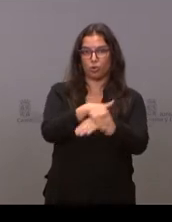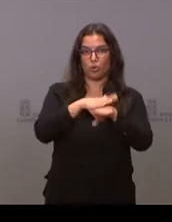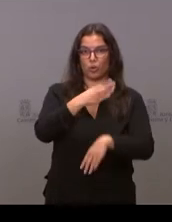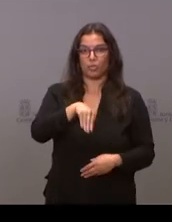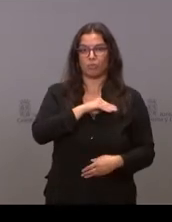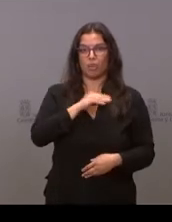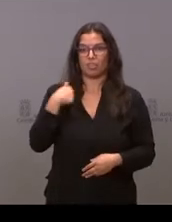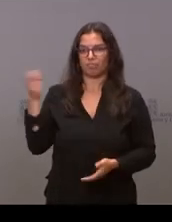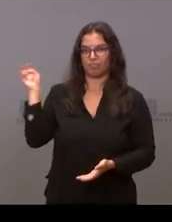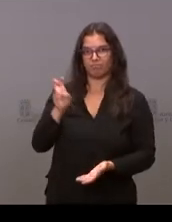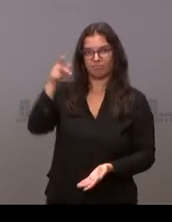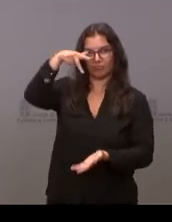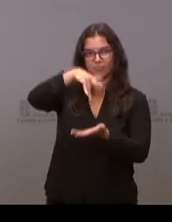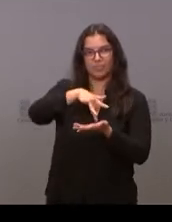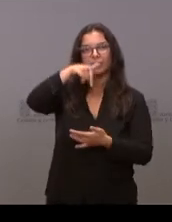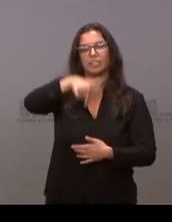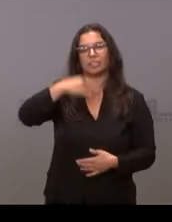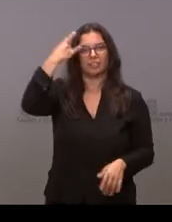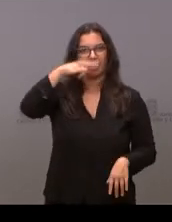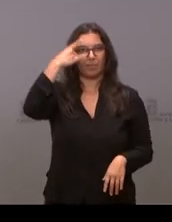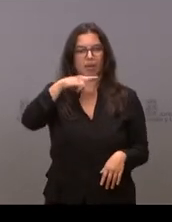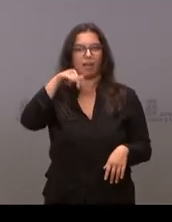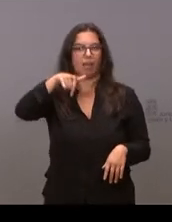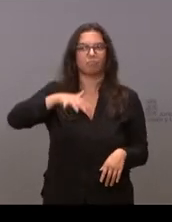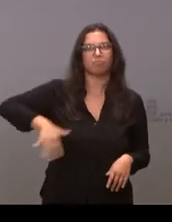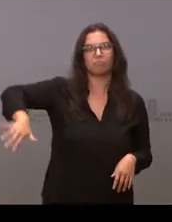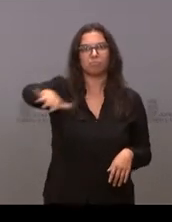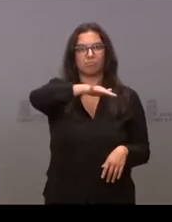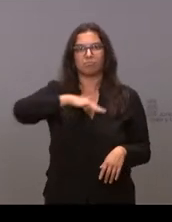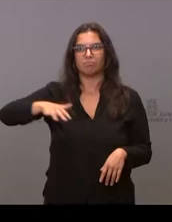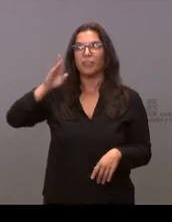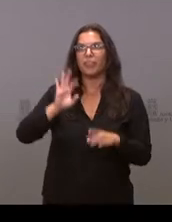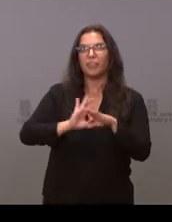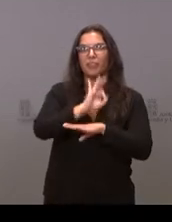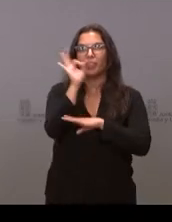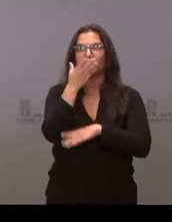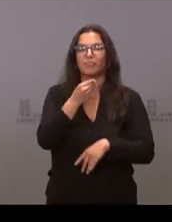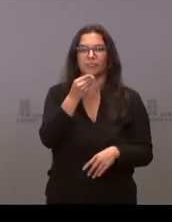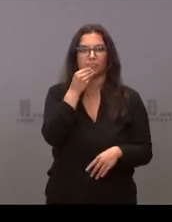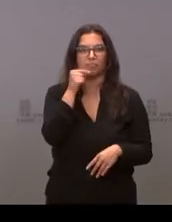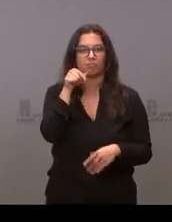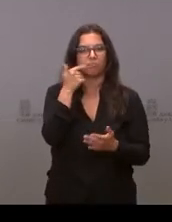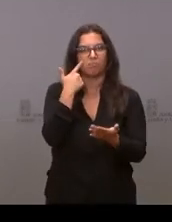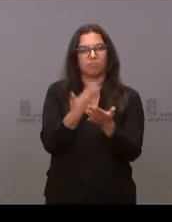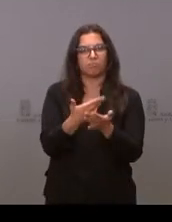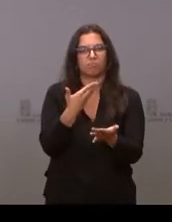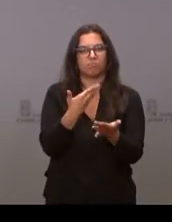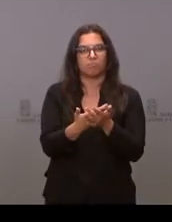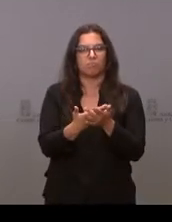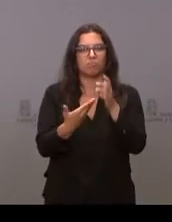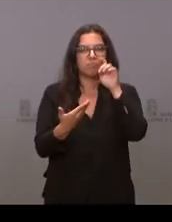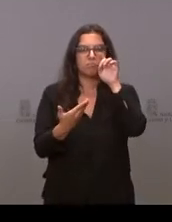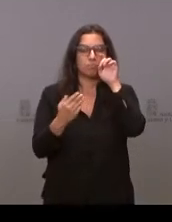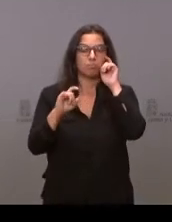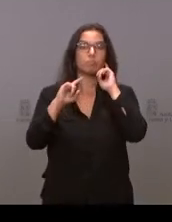encontrarme esta mañana en Salamanca, en un bello día que yo creo que muestra claramente, pues no